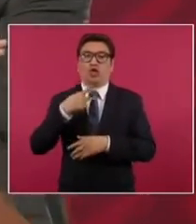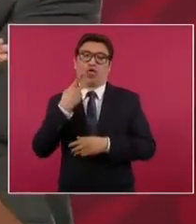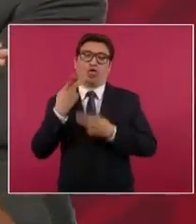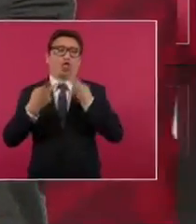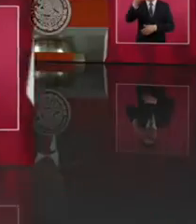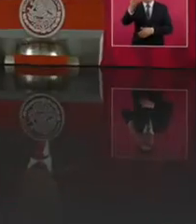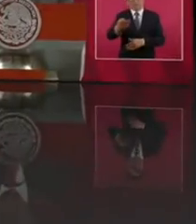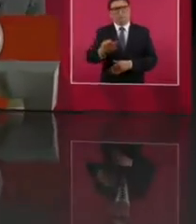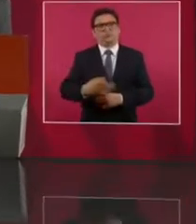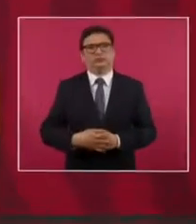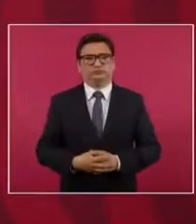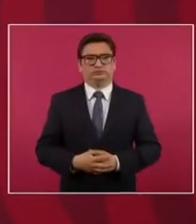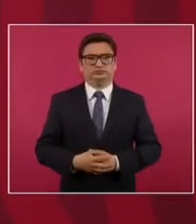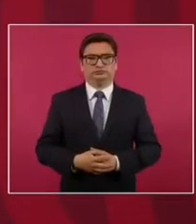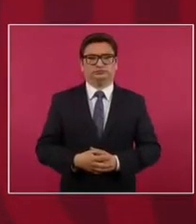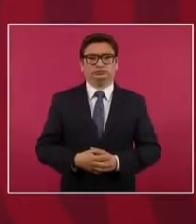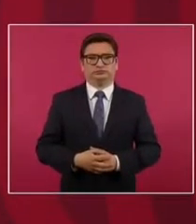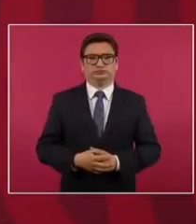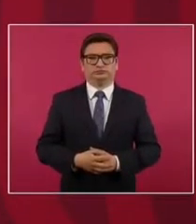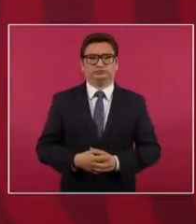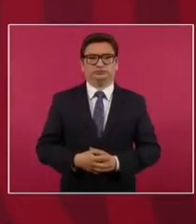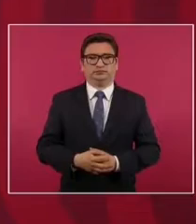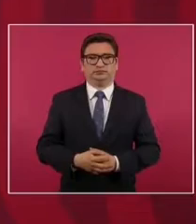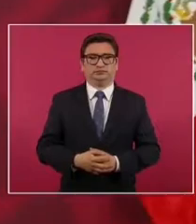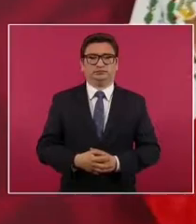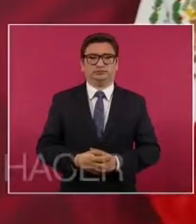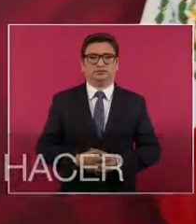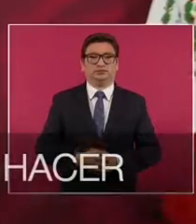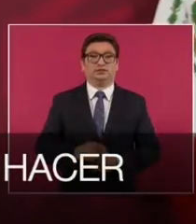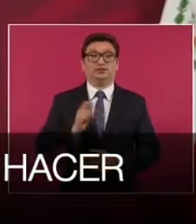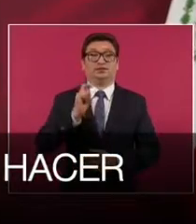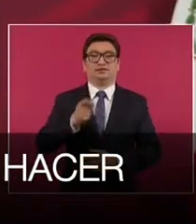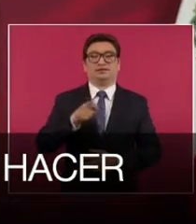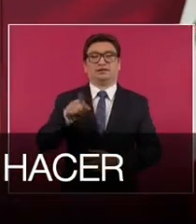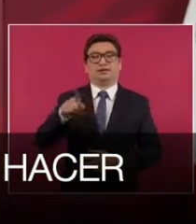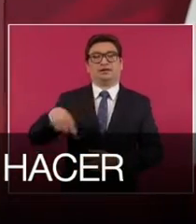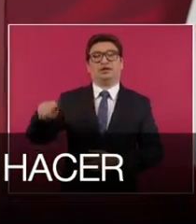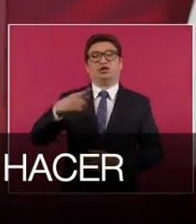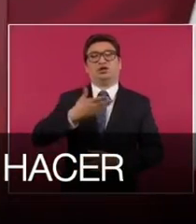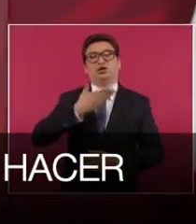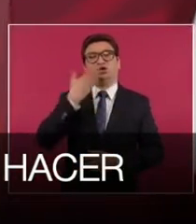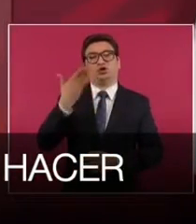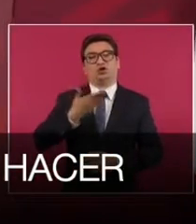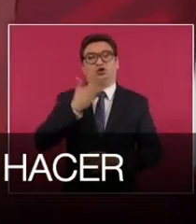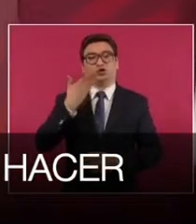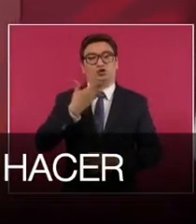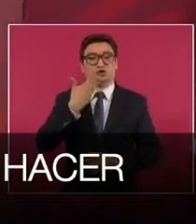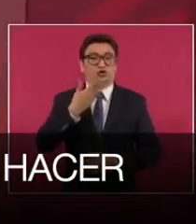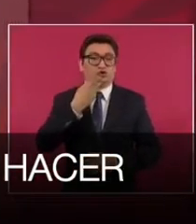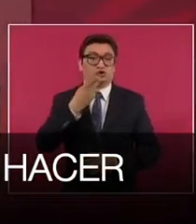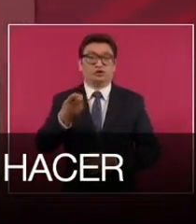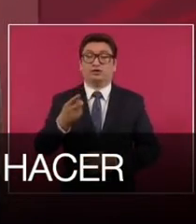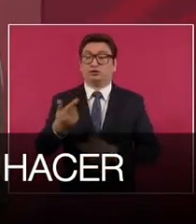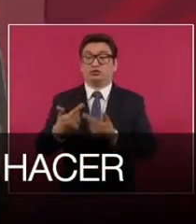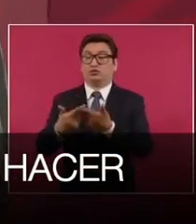mecanismos jurídicos. Es que con ese truco de que no se integran